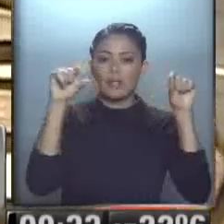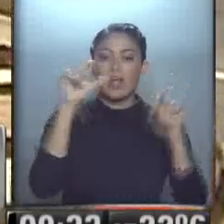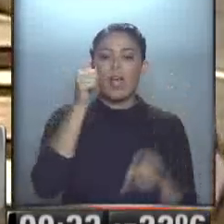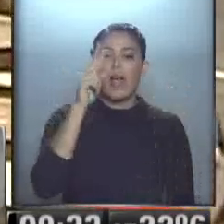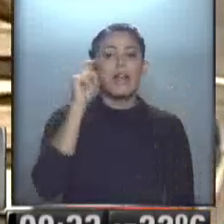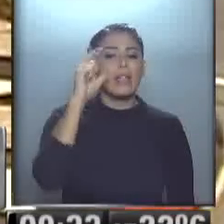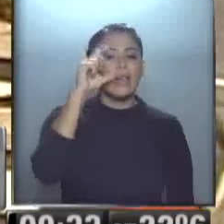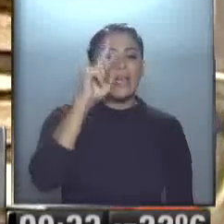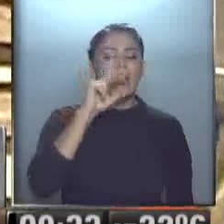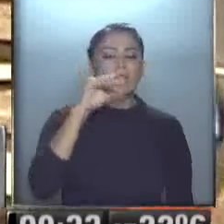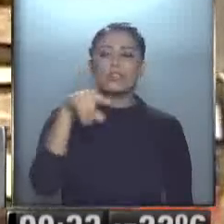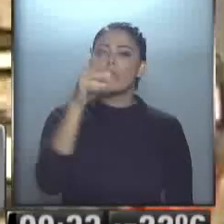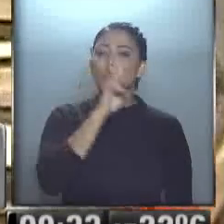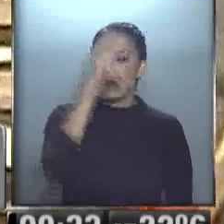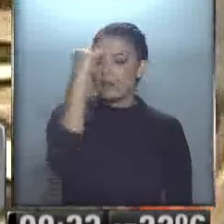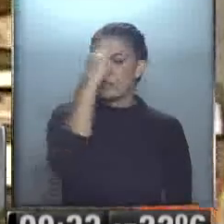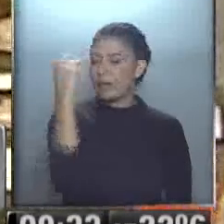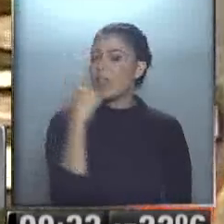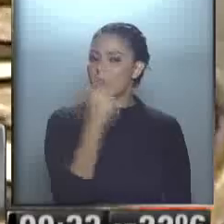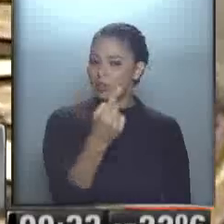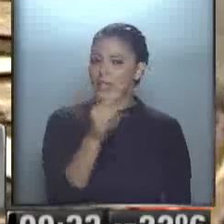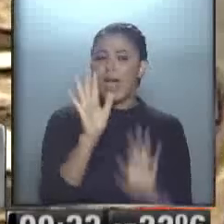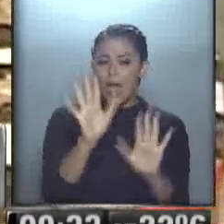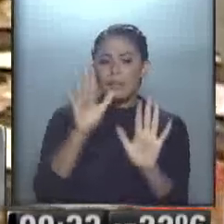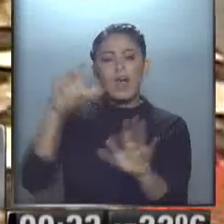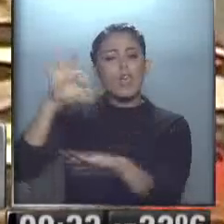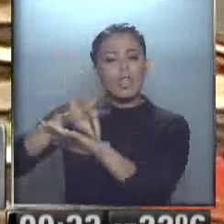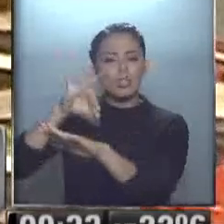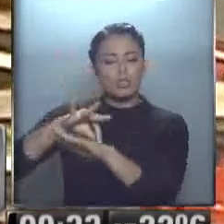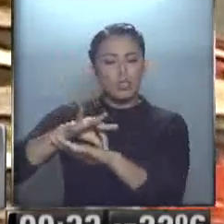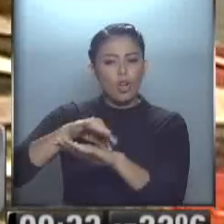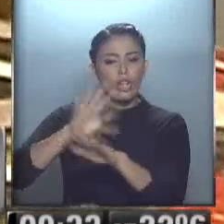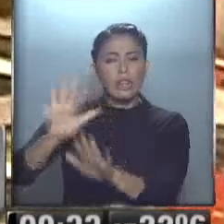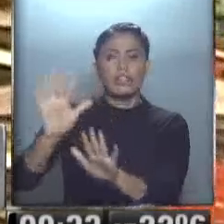médico, una enfermera dice, esperen que el doctor está